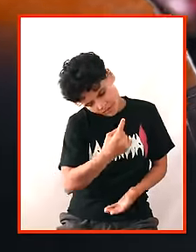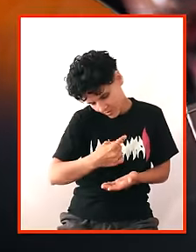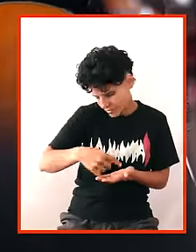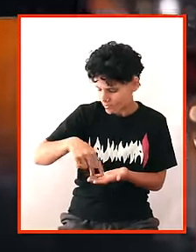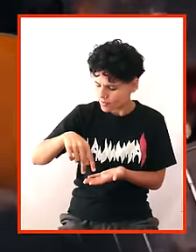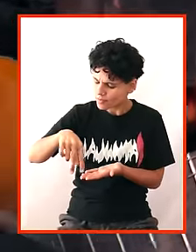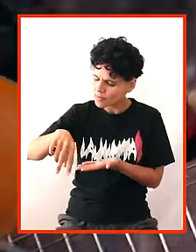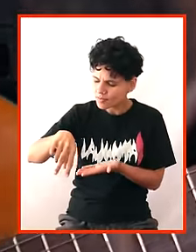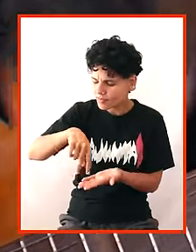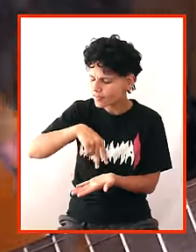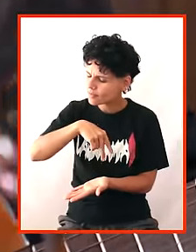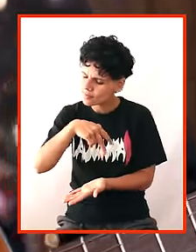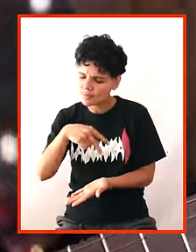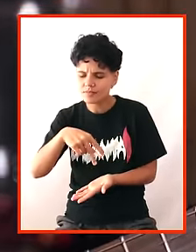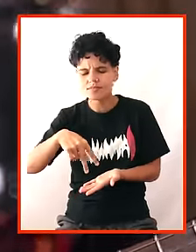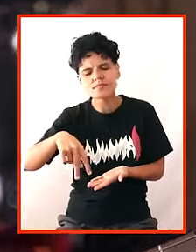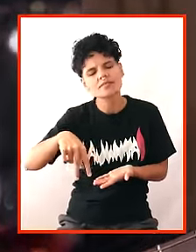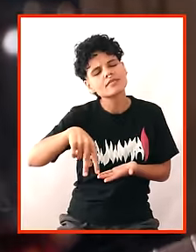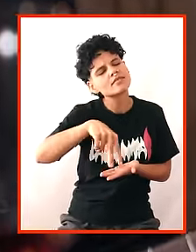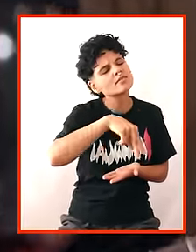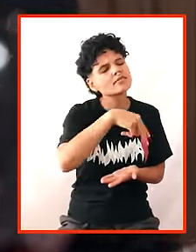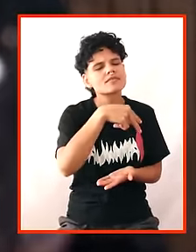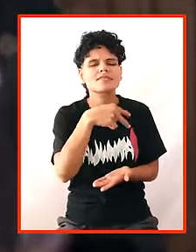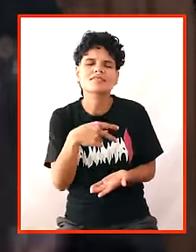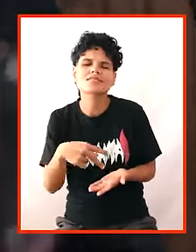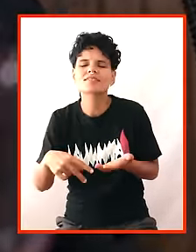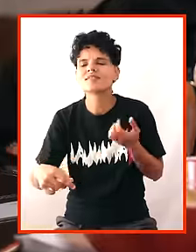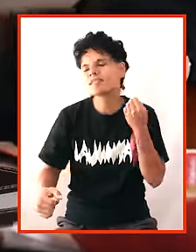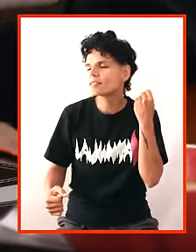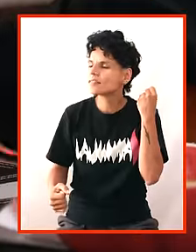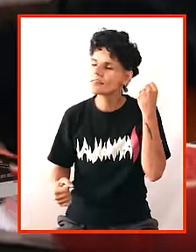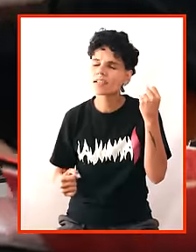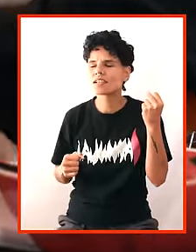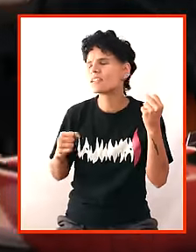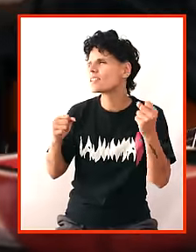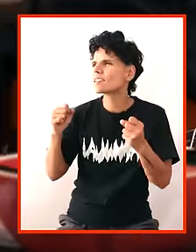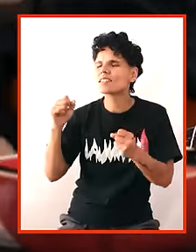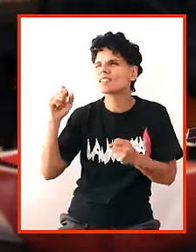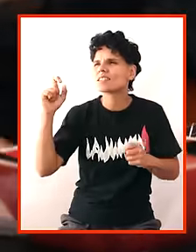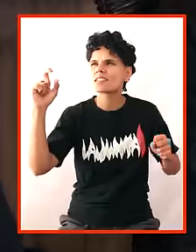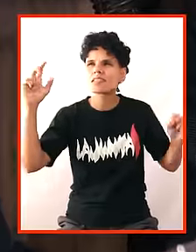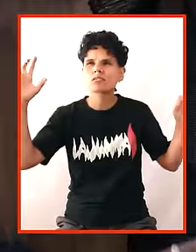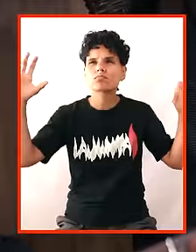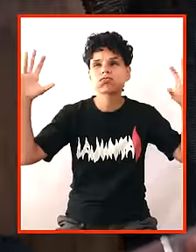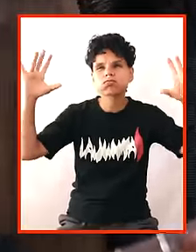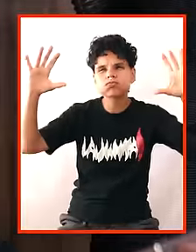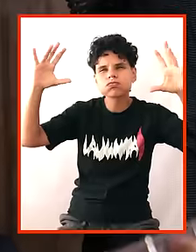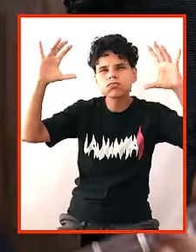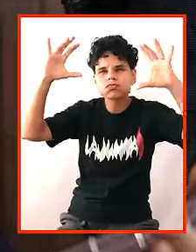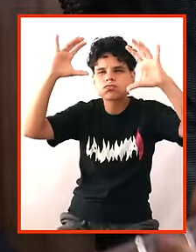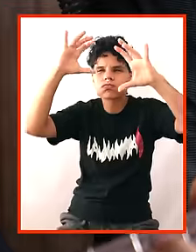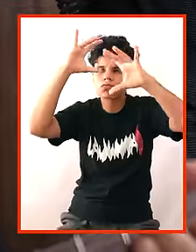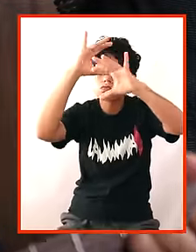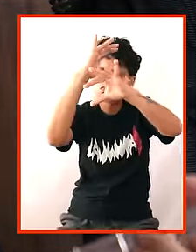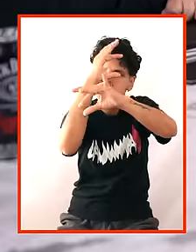bailando solo en la oscuridad, te vas